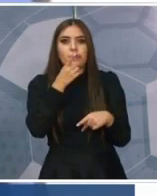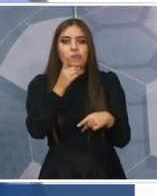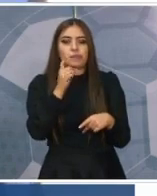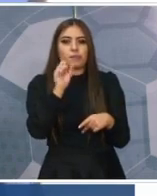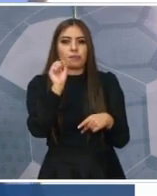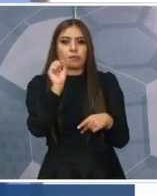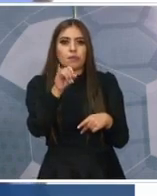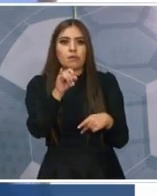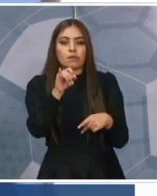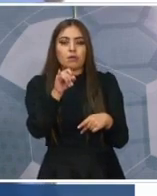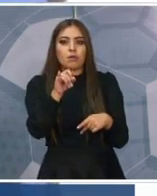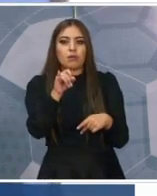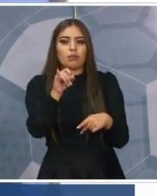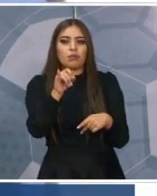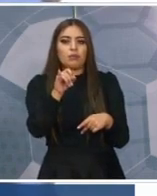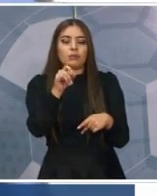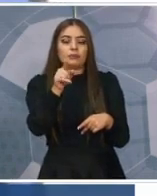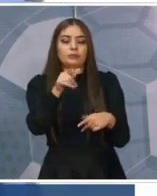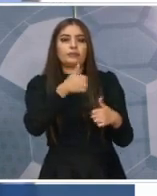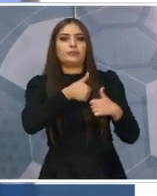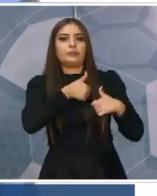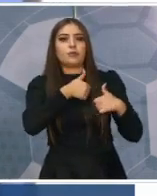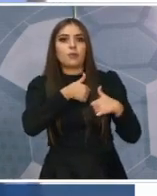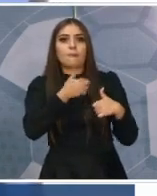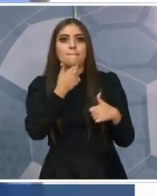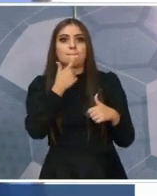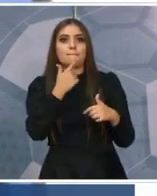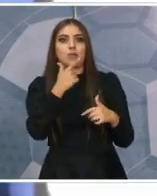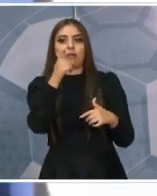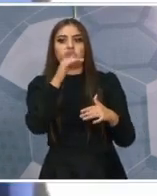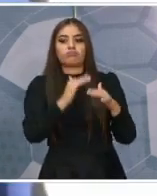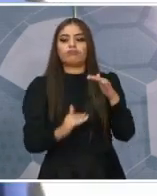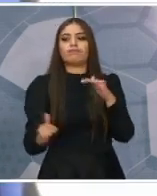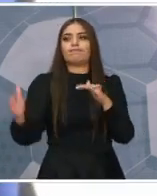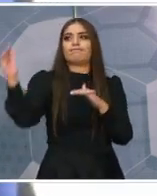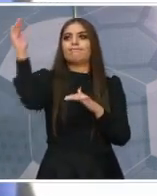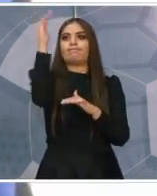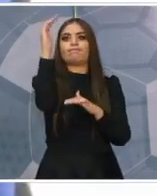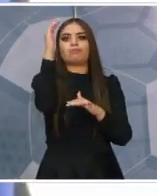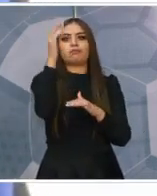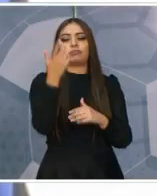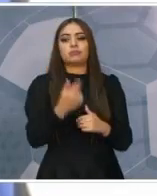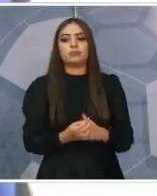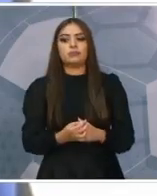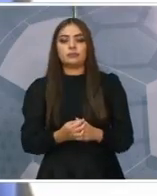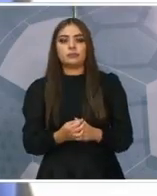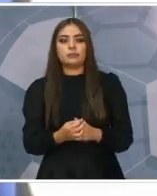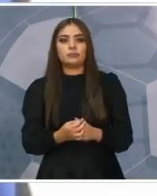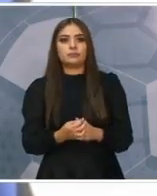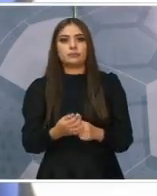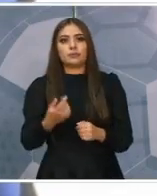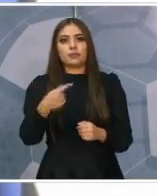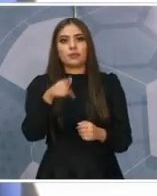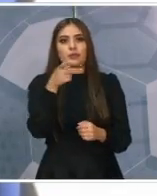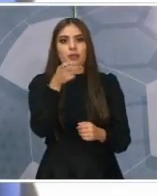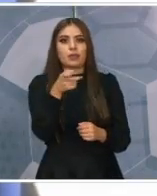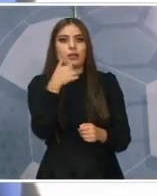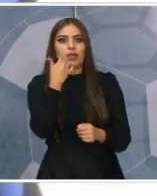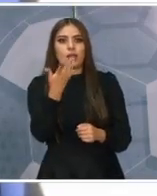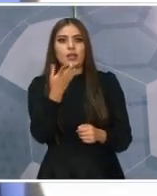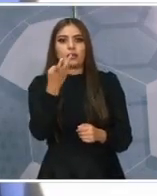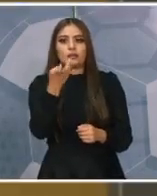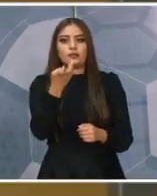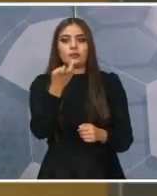la Marina tienen los mejores niveles de aprobación social. Pero bueno, esto queremos que se manifieste en un ejercicio